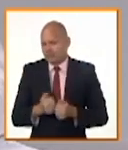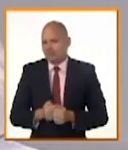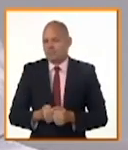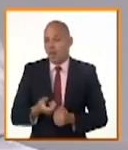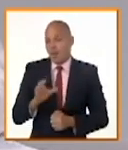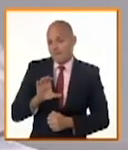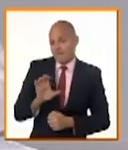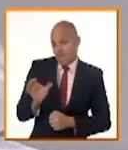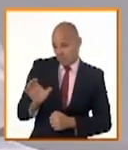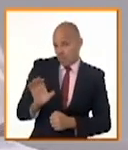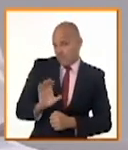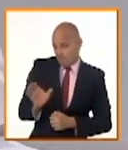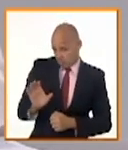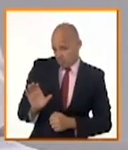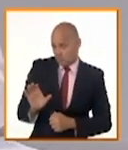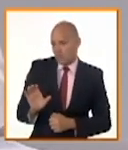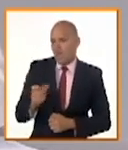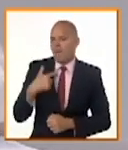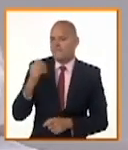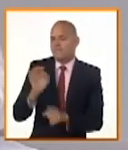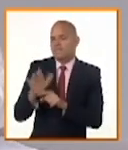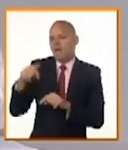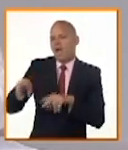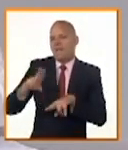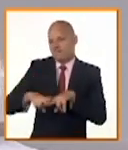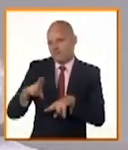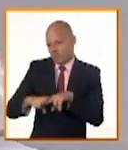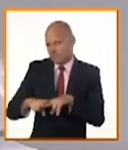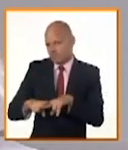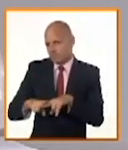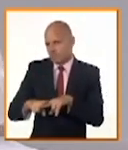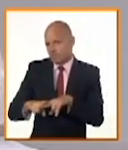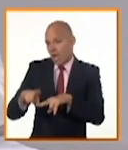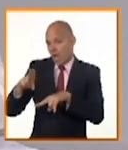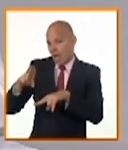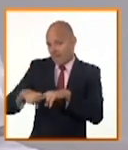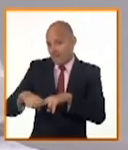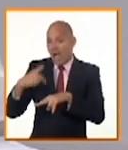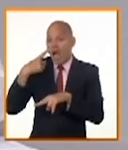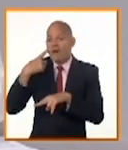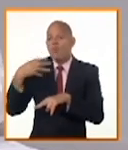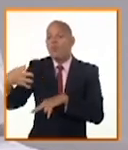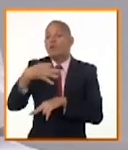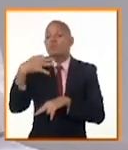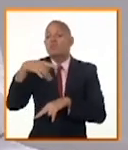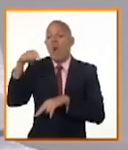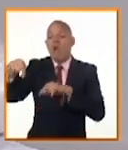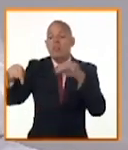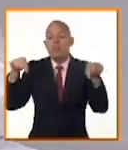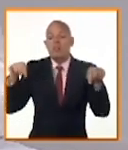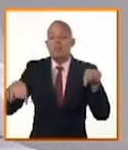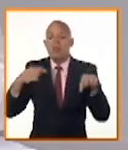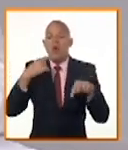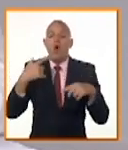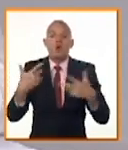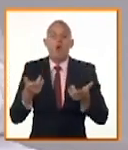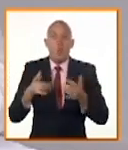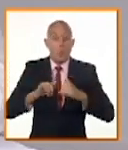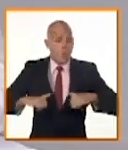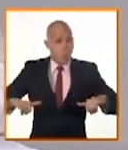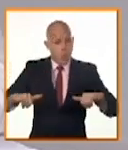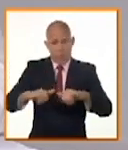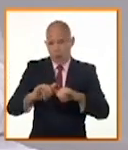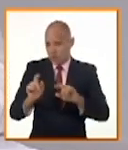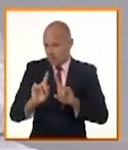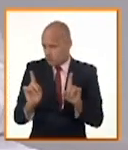las condiciones ahorita poníamos El ejemplo de La Habana pero evidentemente Tendremos que analizar en la Habana en cada localidad en cada servicio en Hacia dónde destinamos los